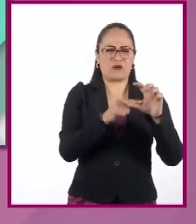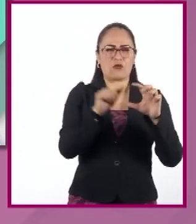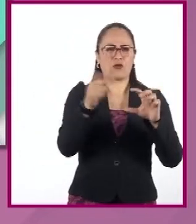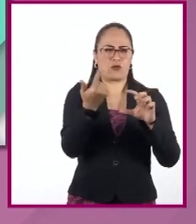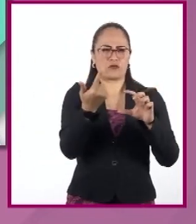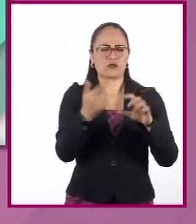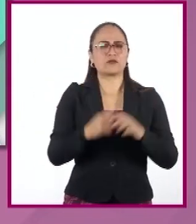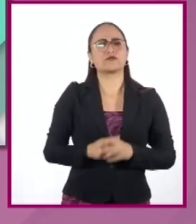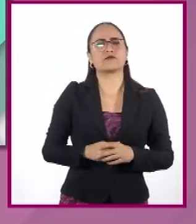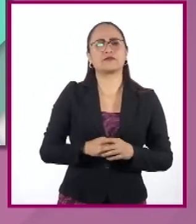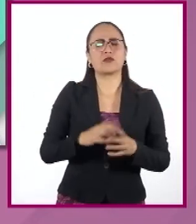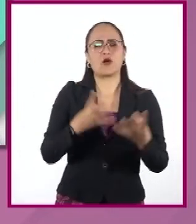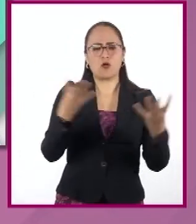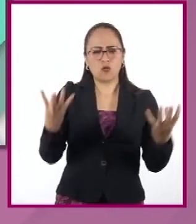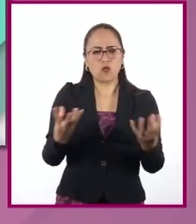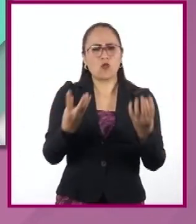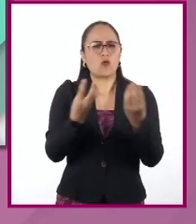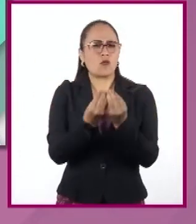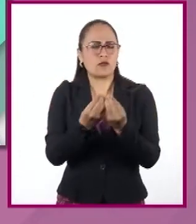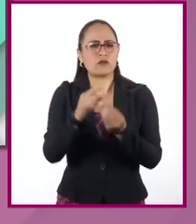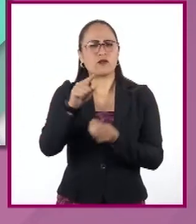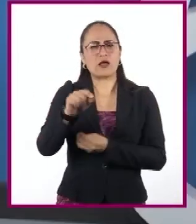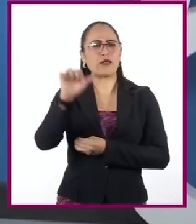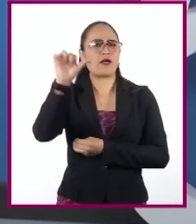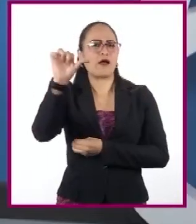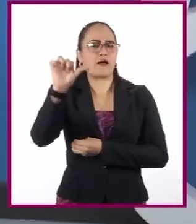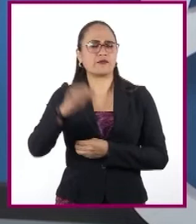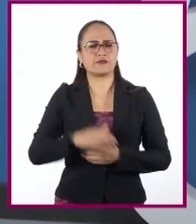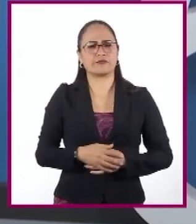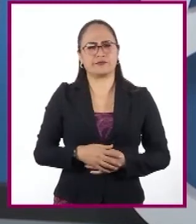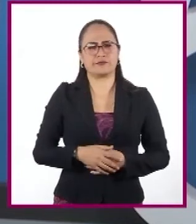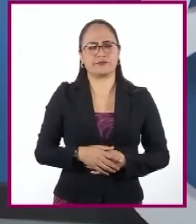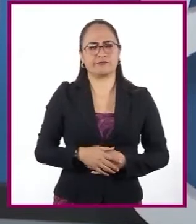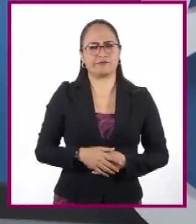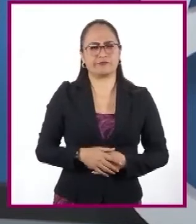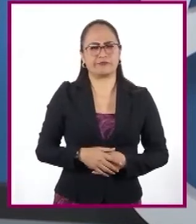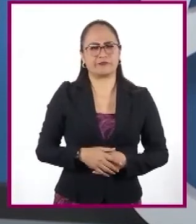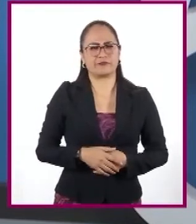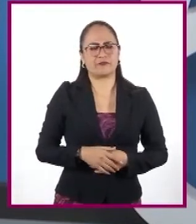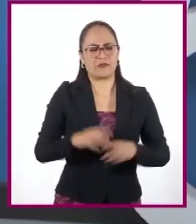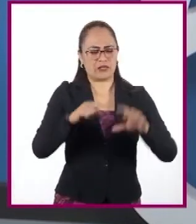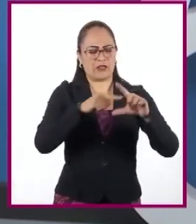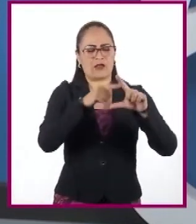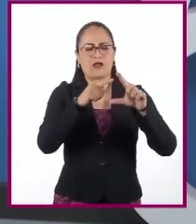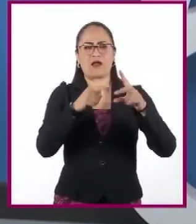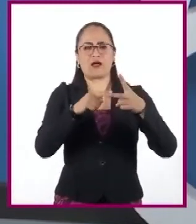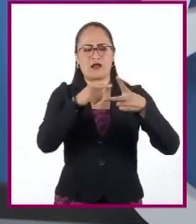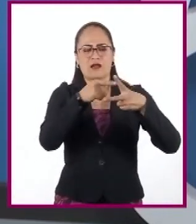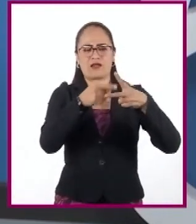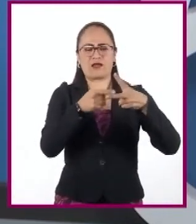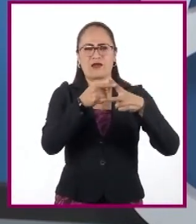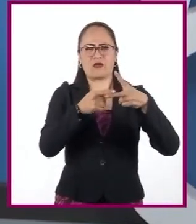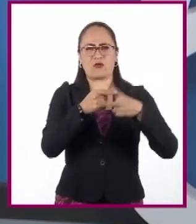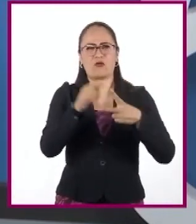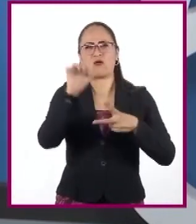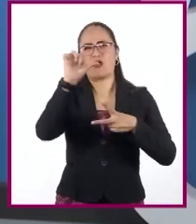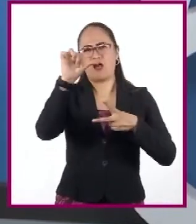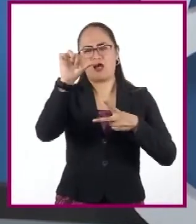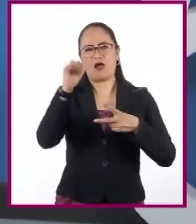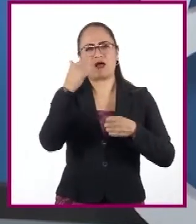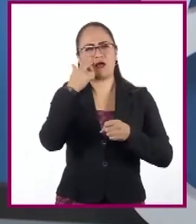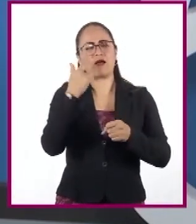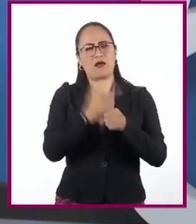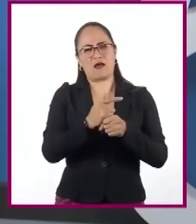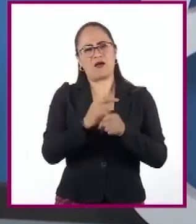grados, ¿cuánto mide el ángulo A? Para encontrar la medida del ángulo A, podemos traducir al